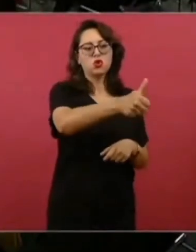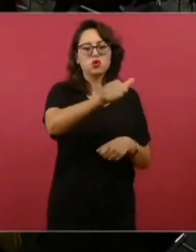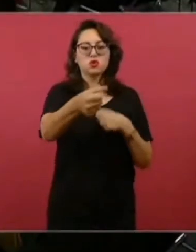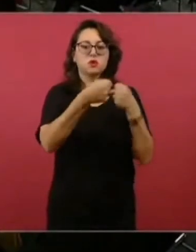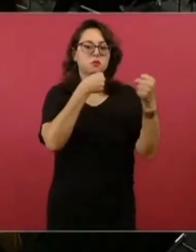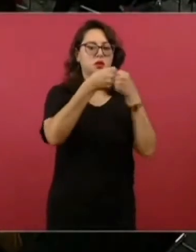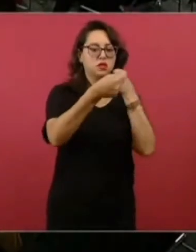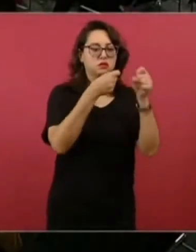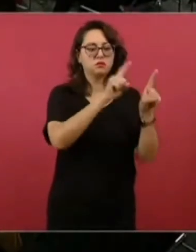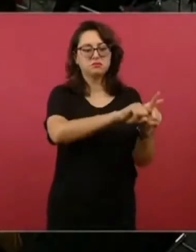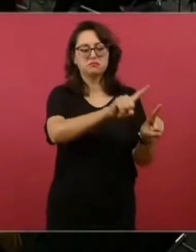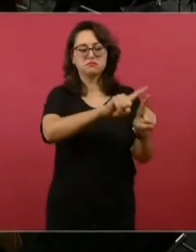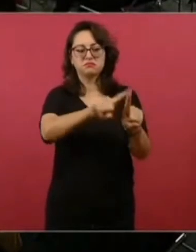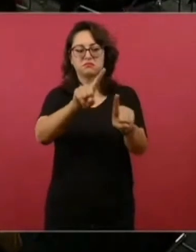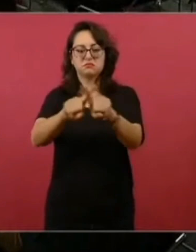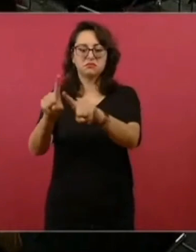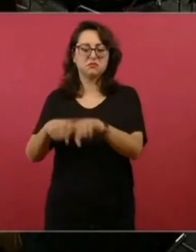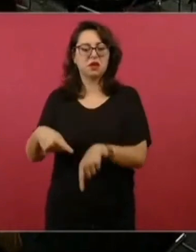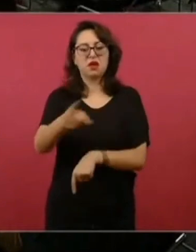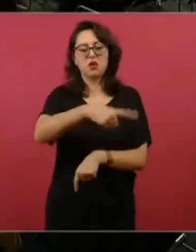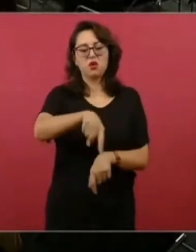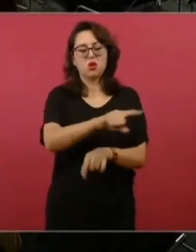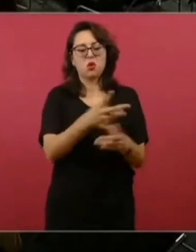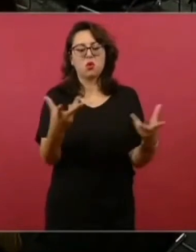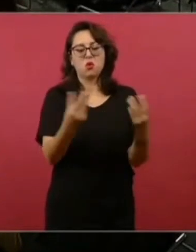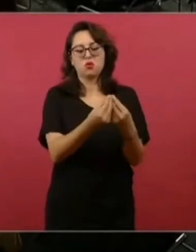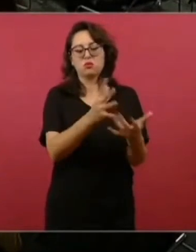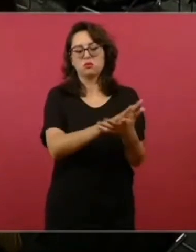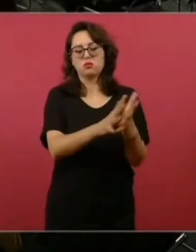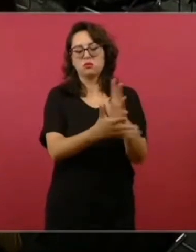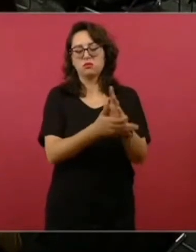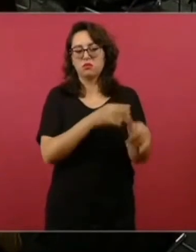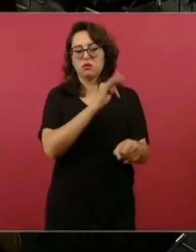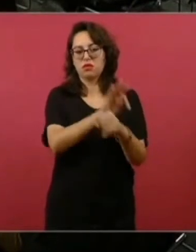¿Y para qué los menciono? ¿Para qué les hago propaganda?